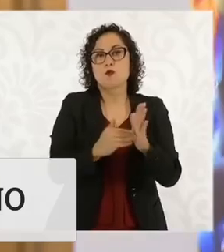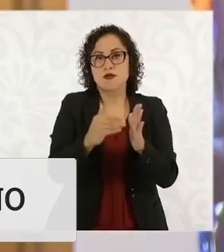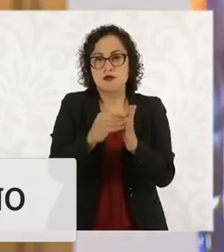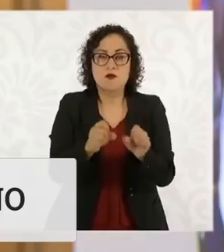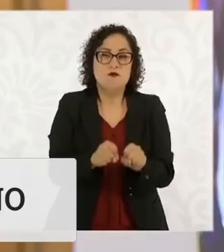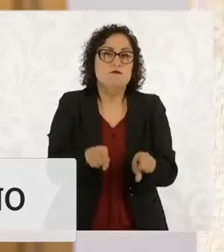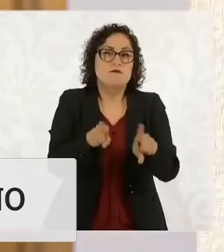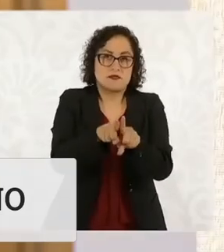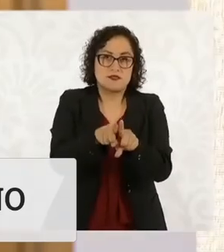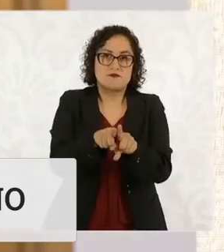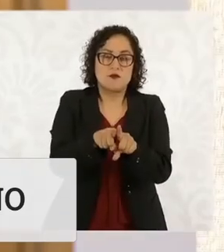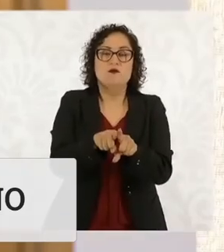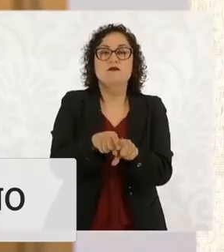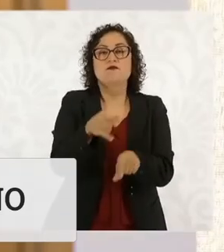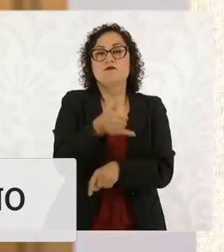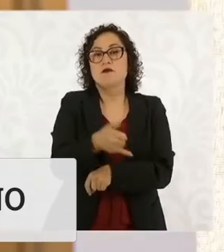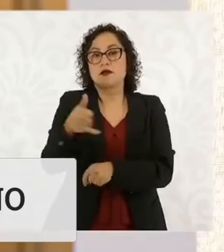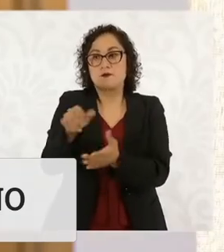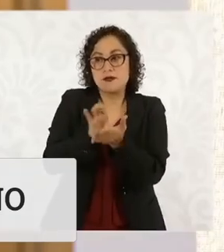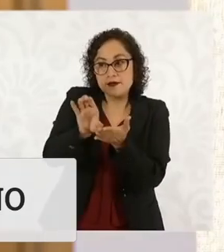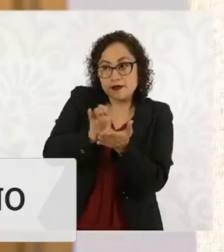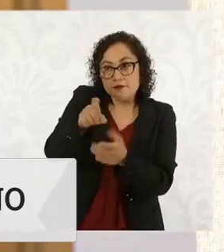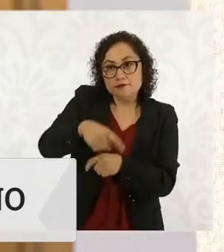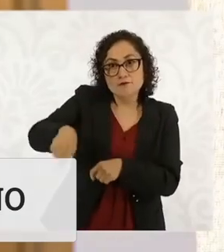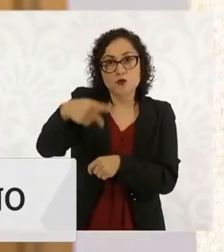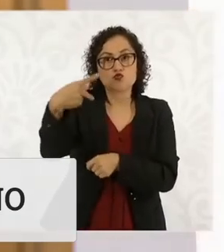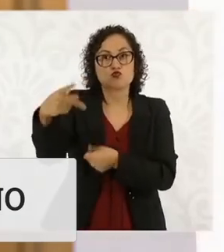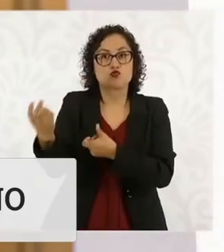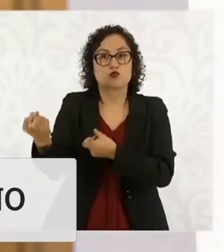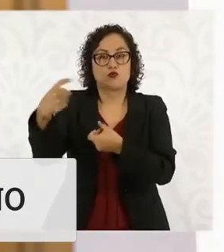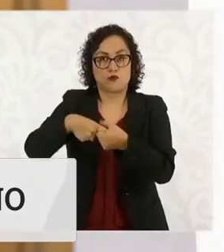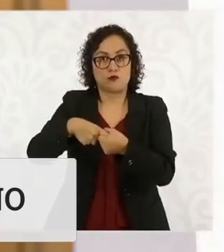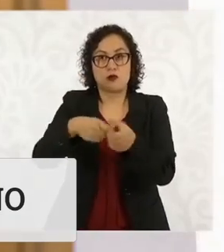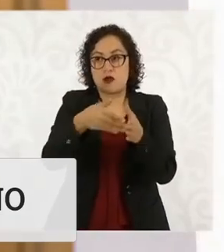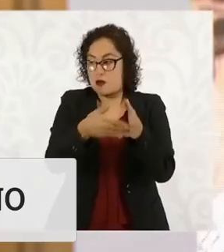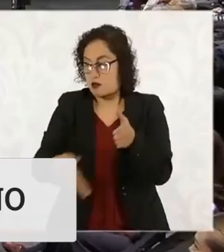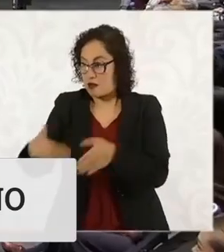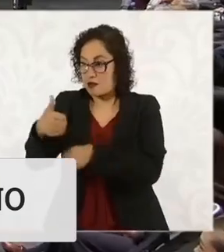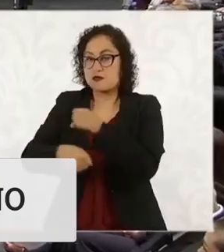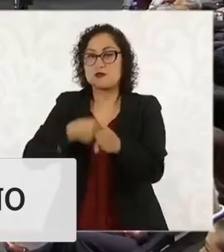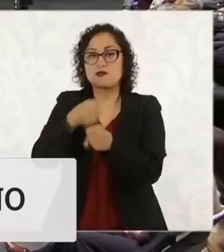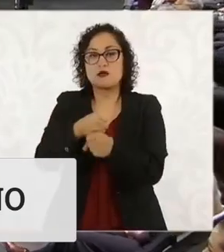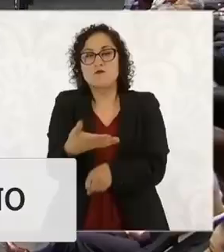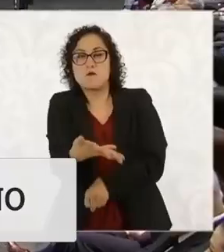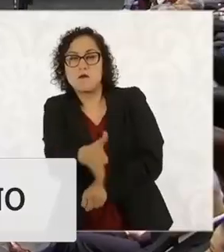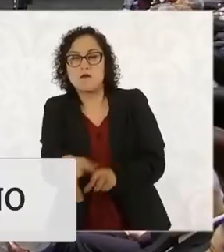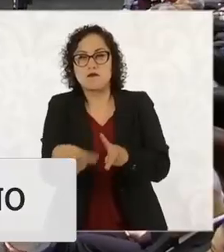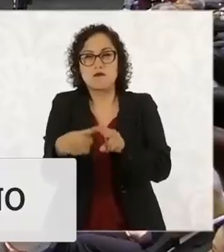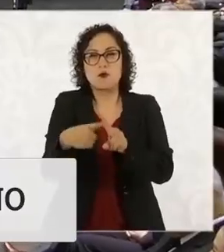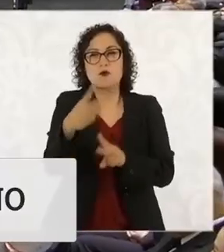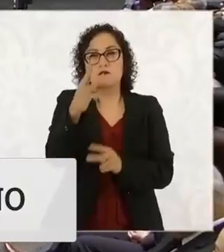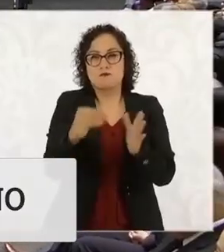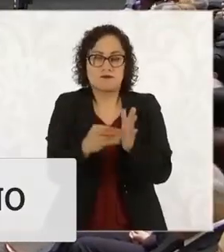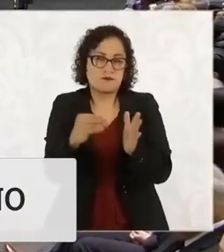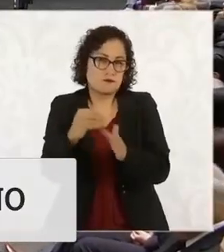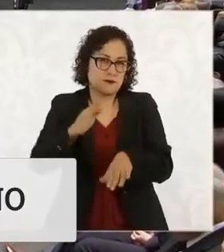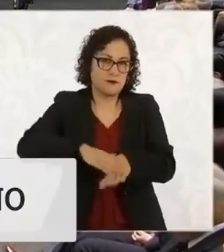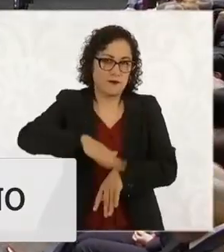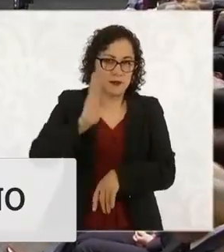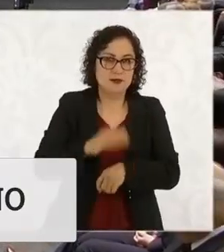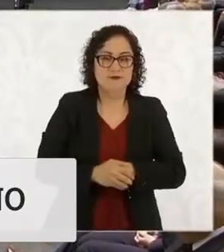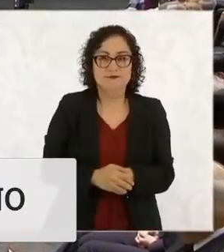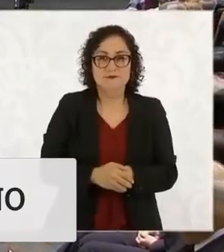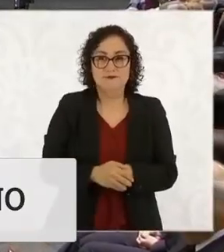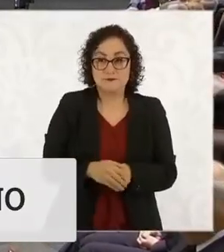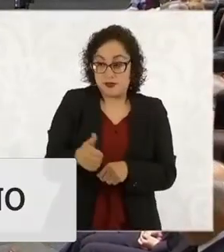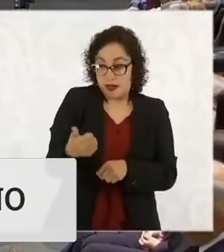el Infonavit para derechohabientes, que estimamos en el sexenio serán más de 3 millones. Al cierre de